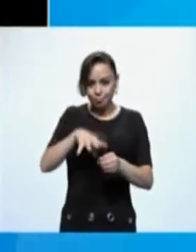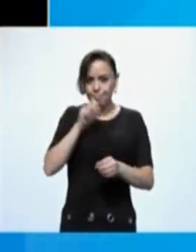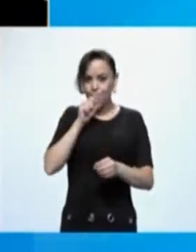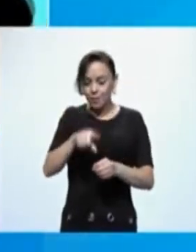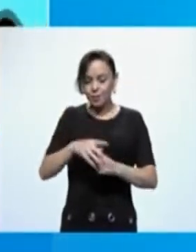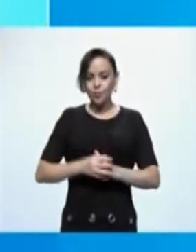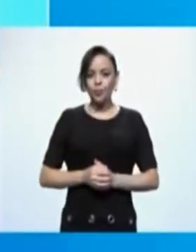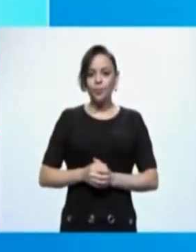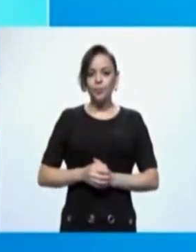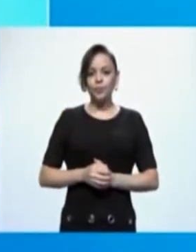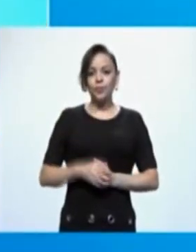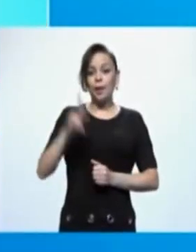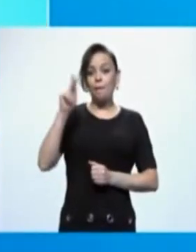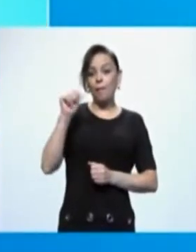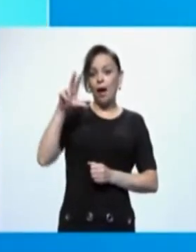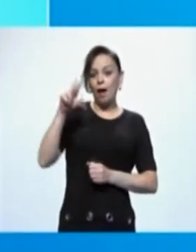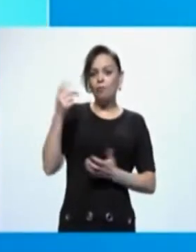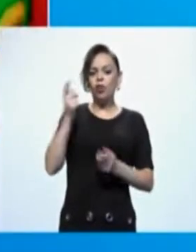real,